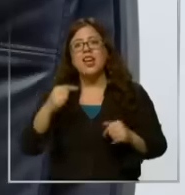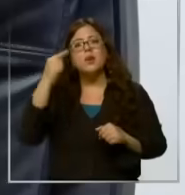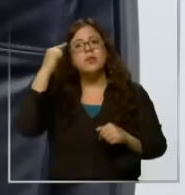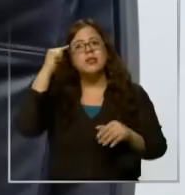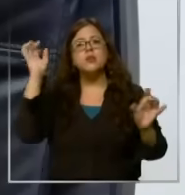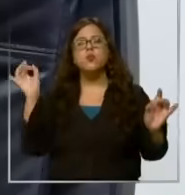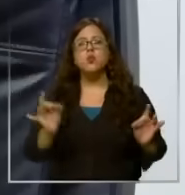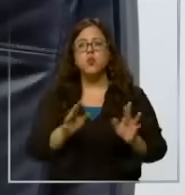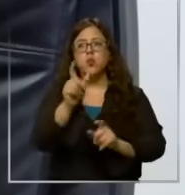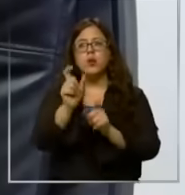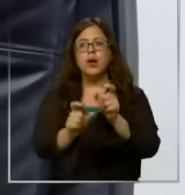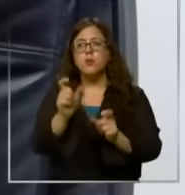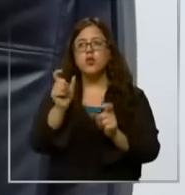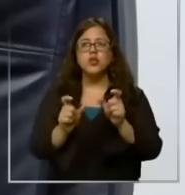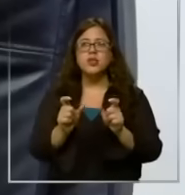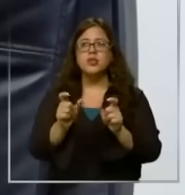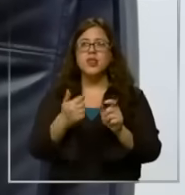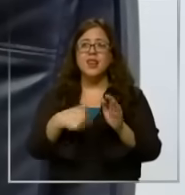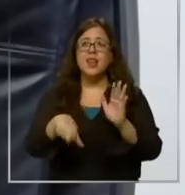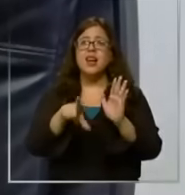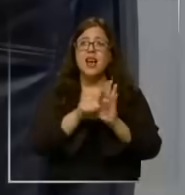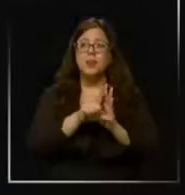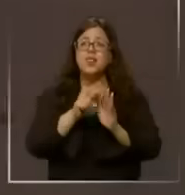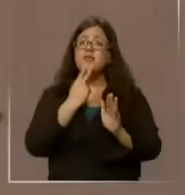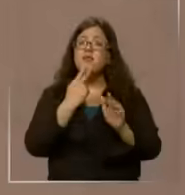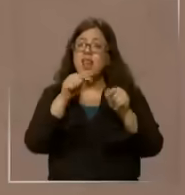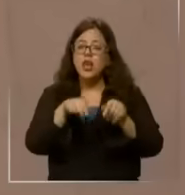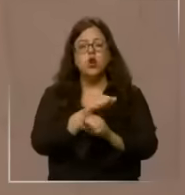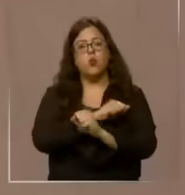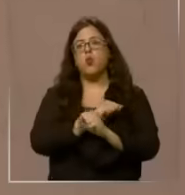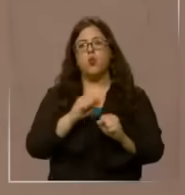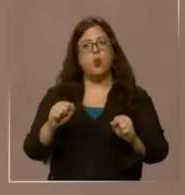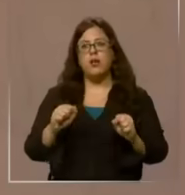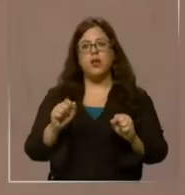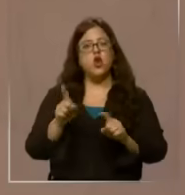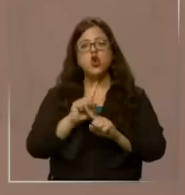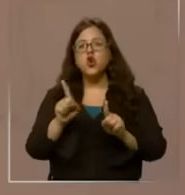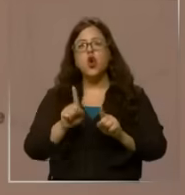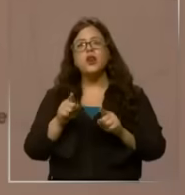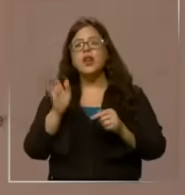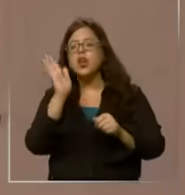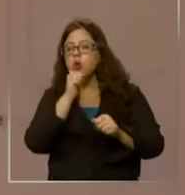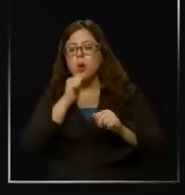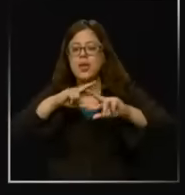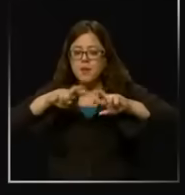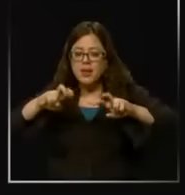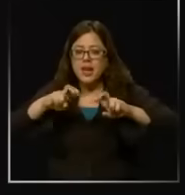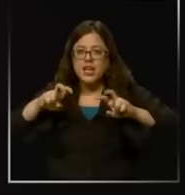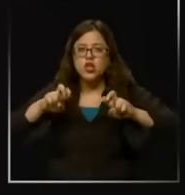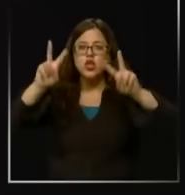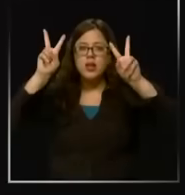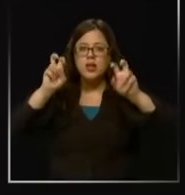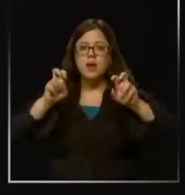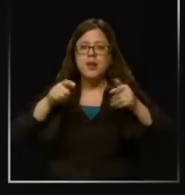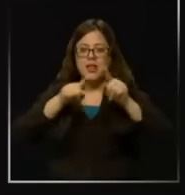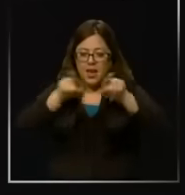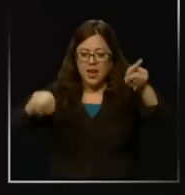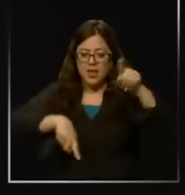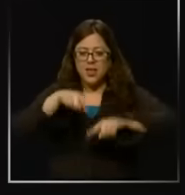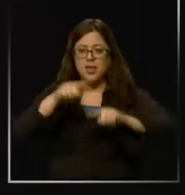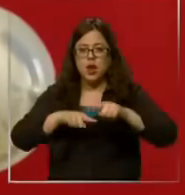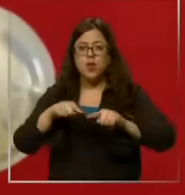las personas legalmente deberían vivir ahí. Por lo menos no hasta que no exista este estudio de suelo. Grave puede ser